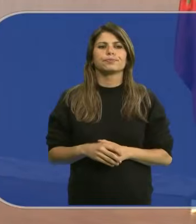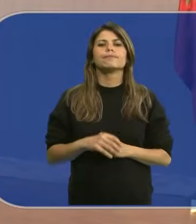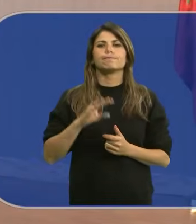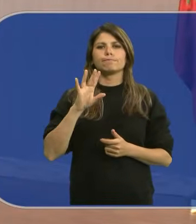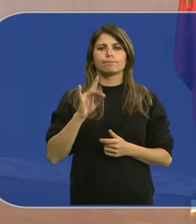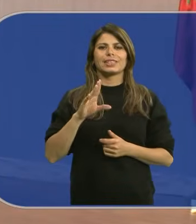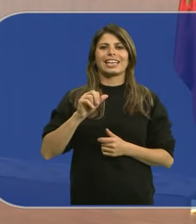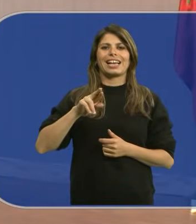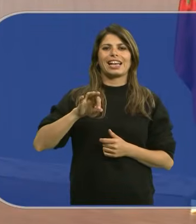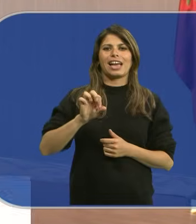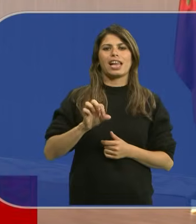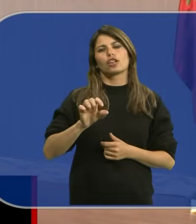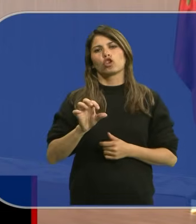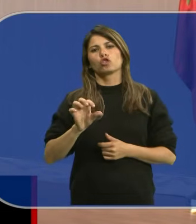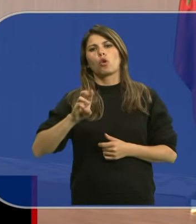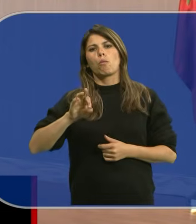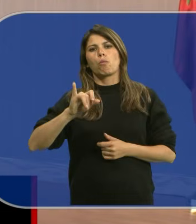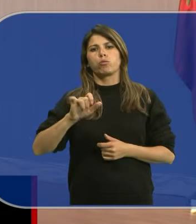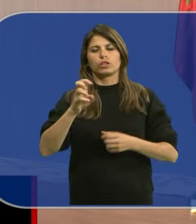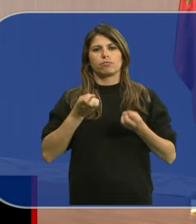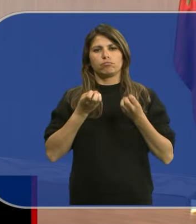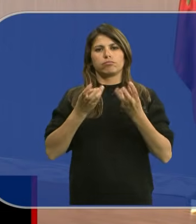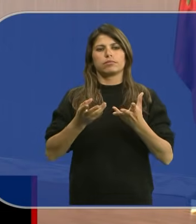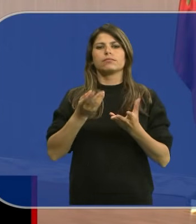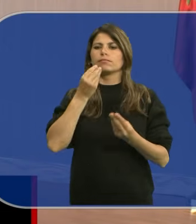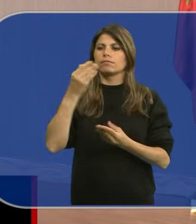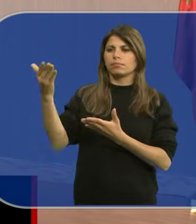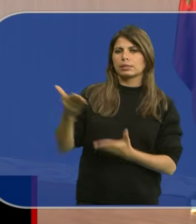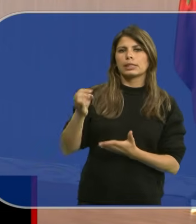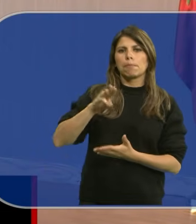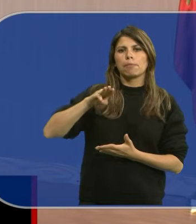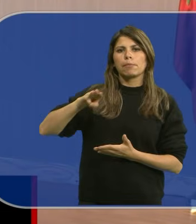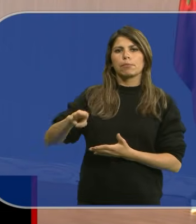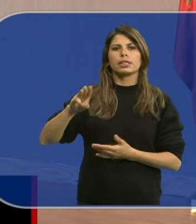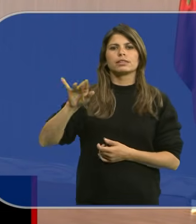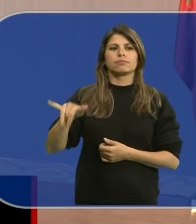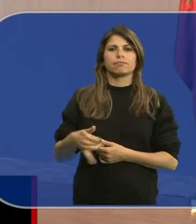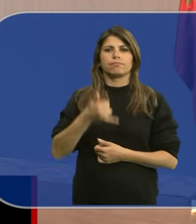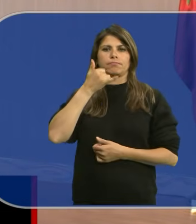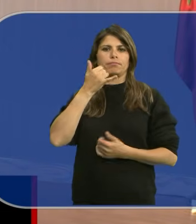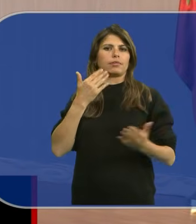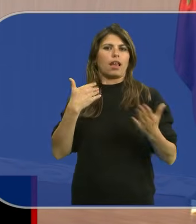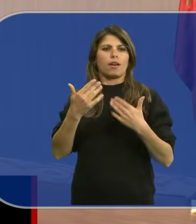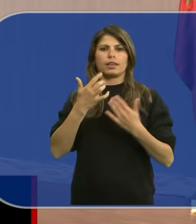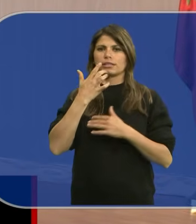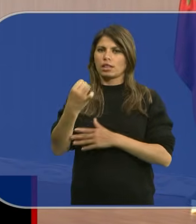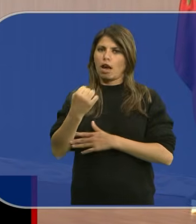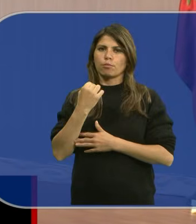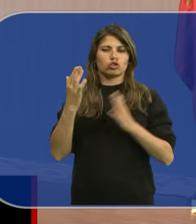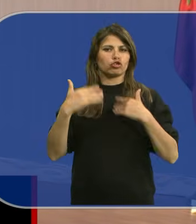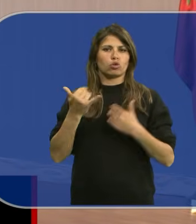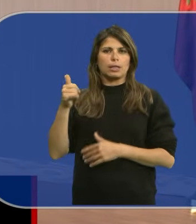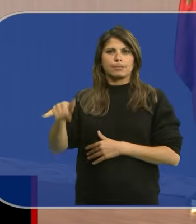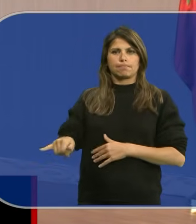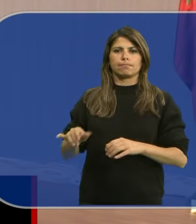Sí, ha sido Carlos Pollán quien se ha pronunciado y quien ha invitado al PP a que descuelgue el teléfono si no tiene los apoyos